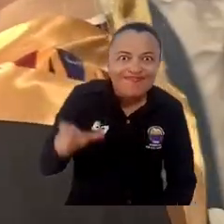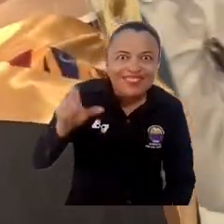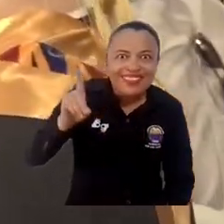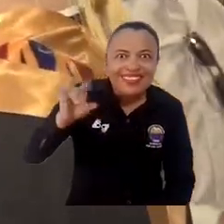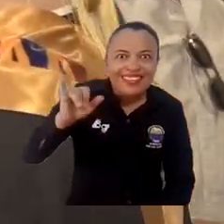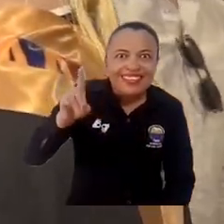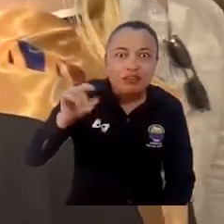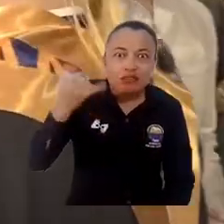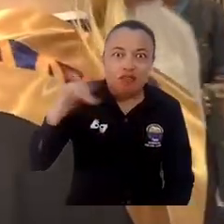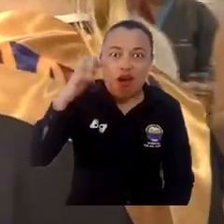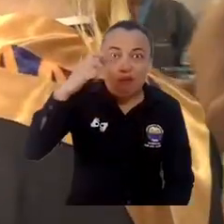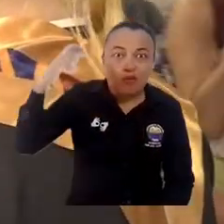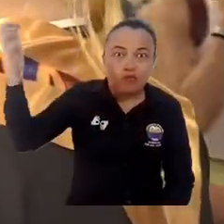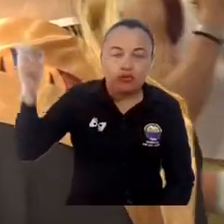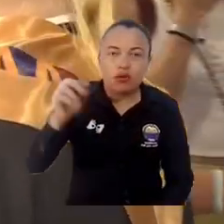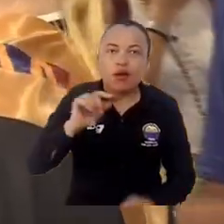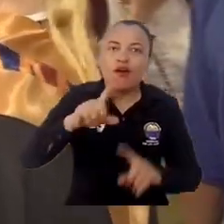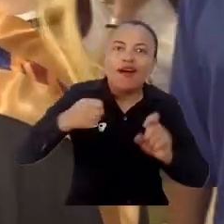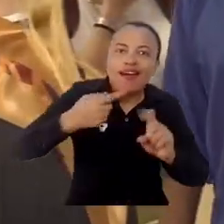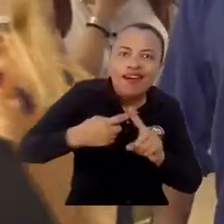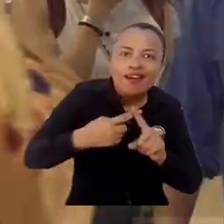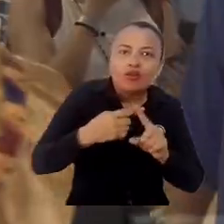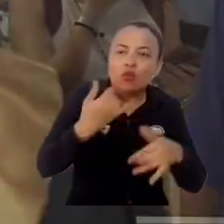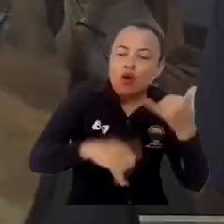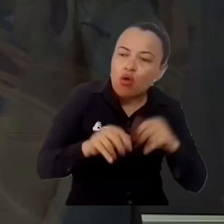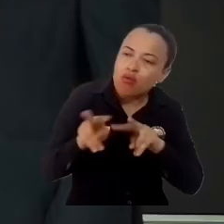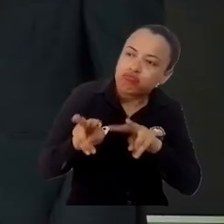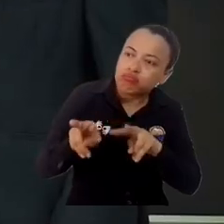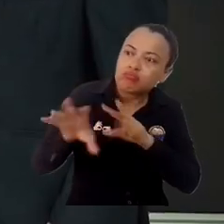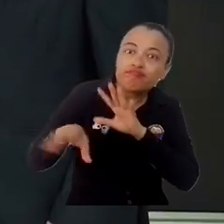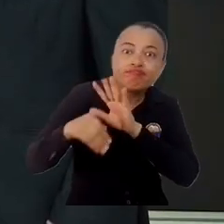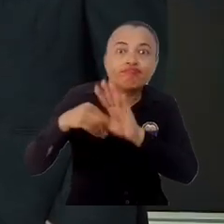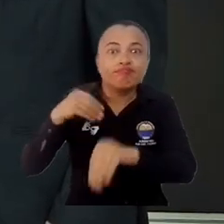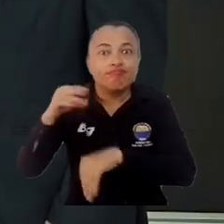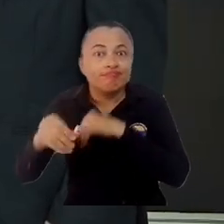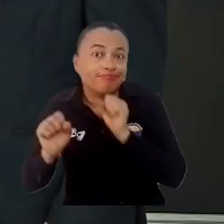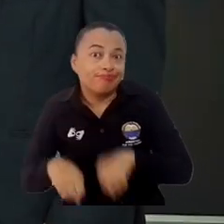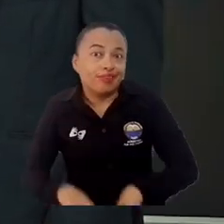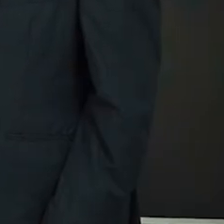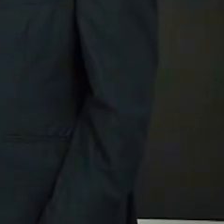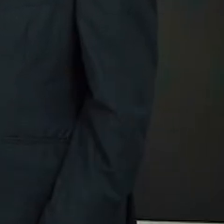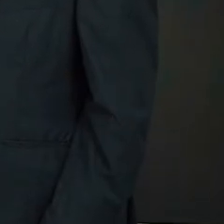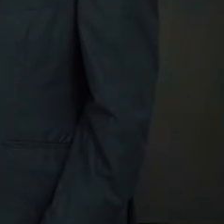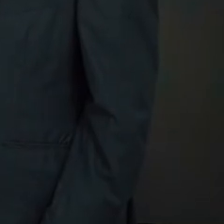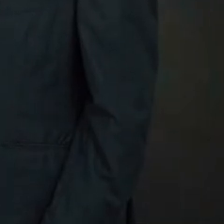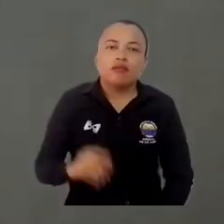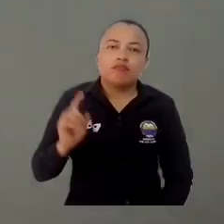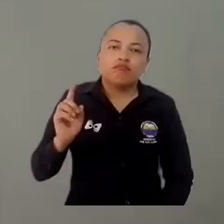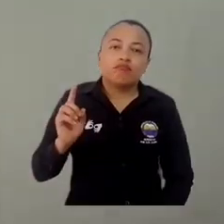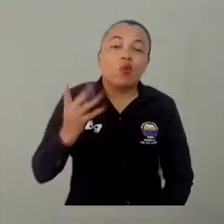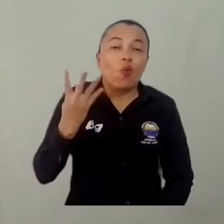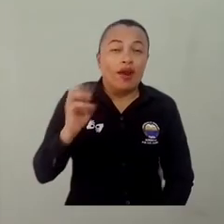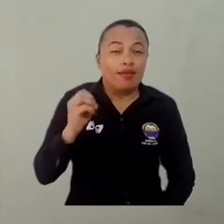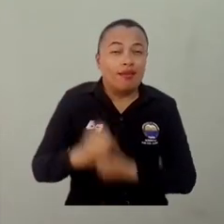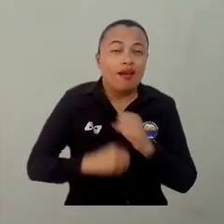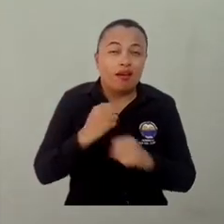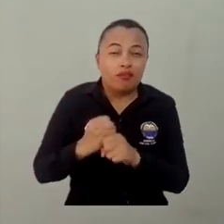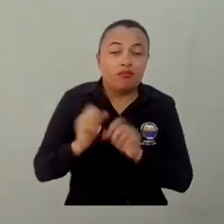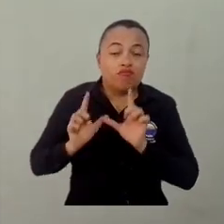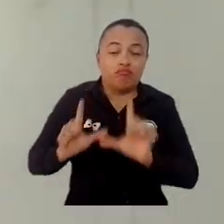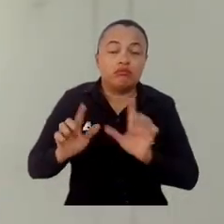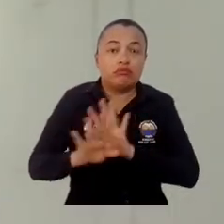ya es profesional y se motiven otros jugadores también a continuar ese camino. Yo, después